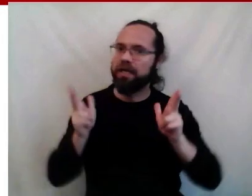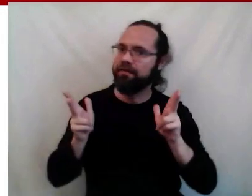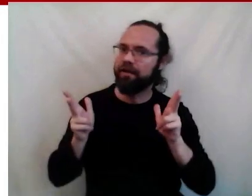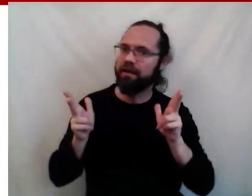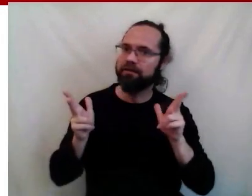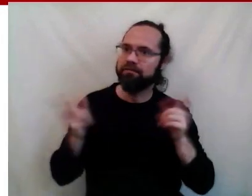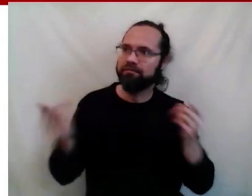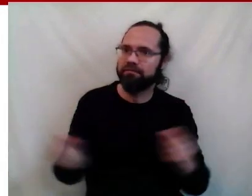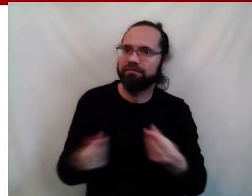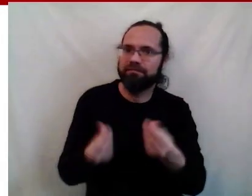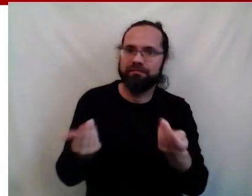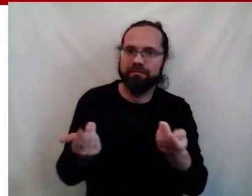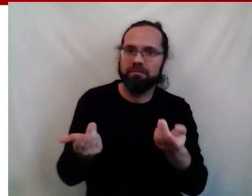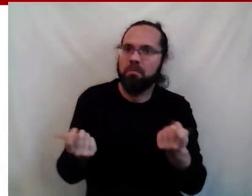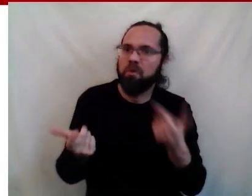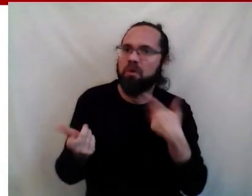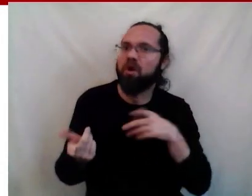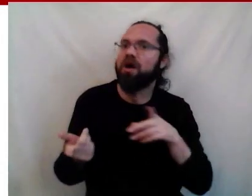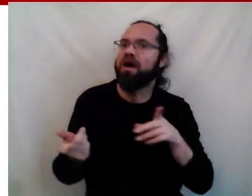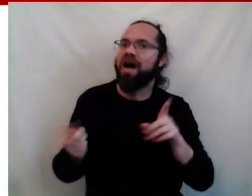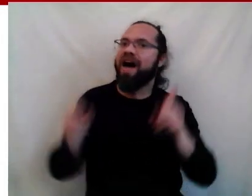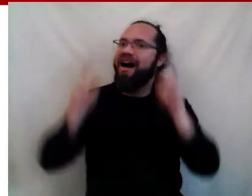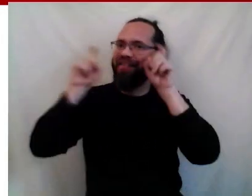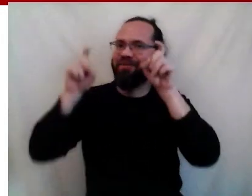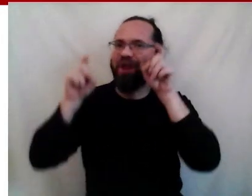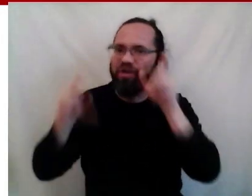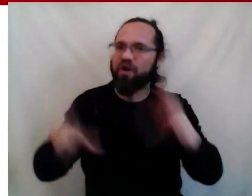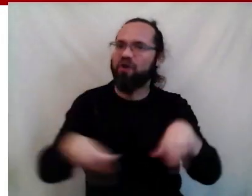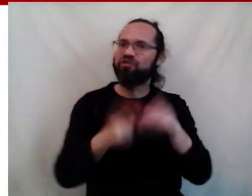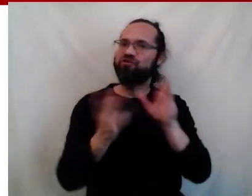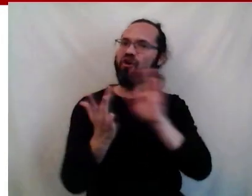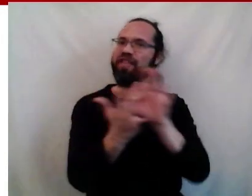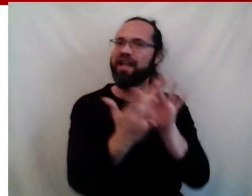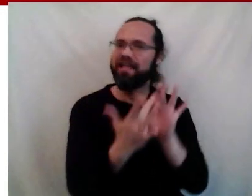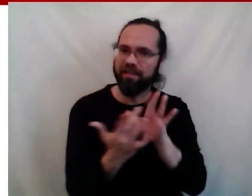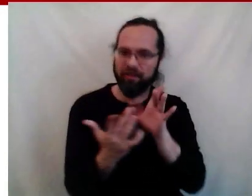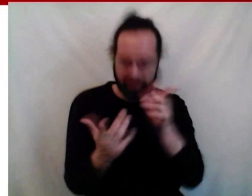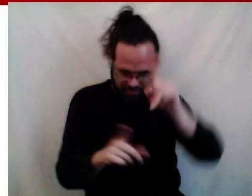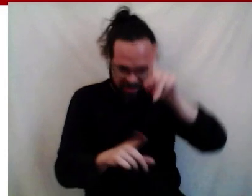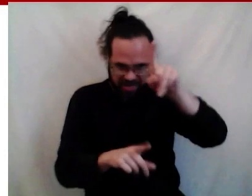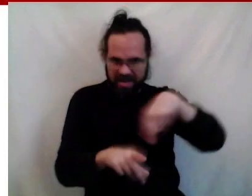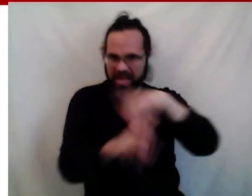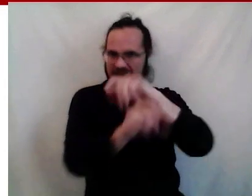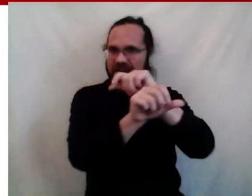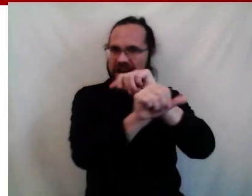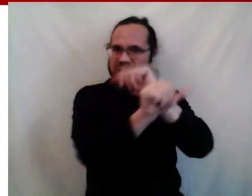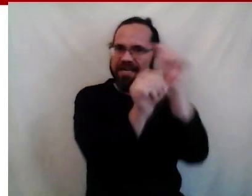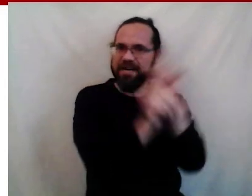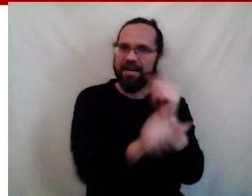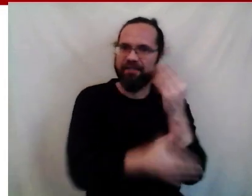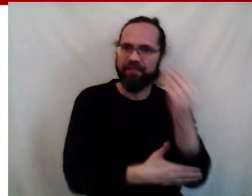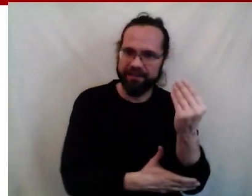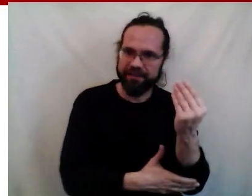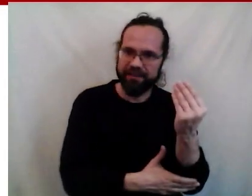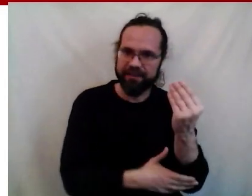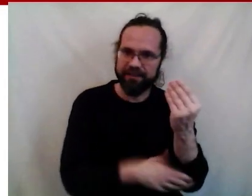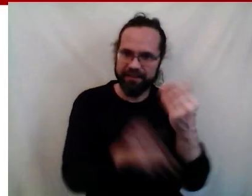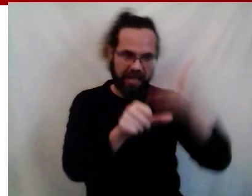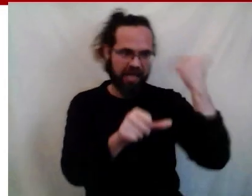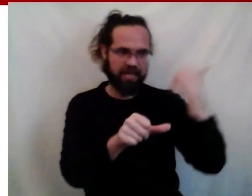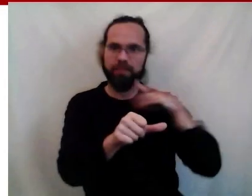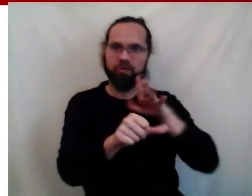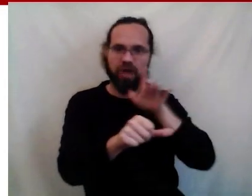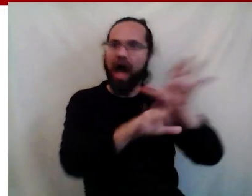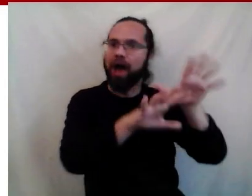por educación por socialización por referentes que hemos tenido hemos ido aprendiendo no y que no hay colores